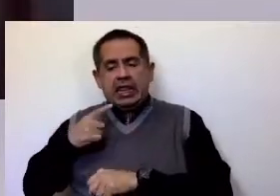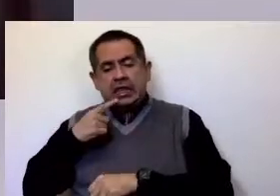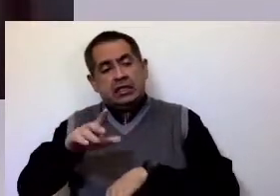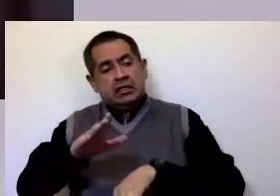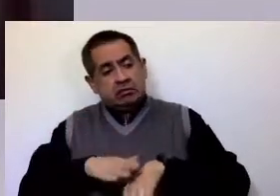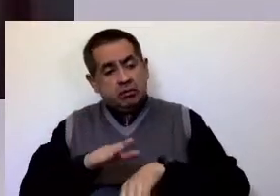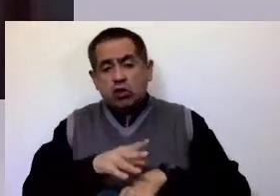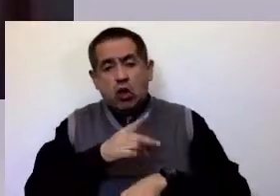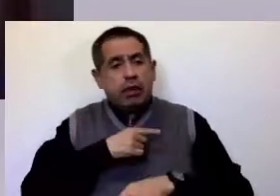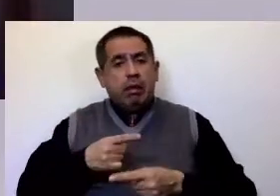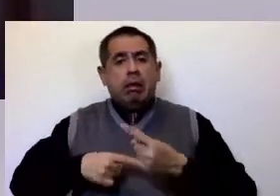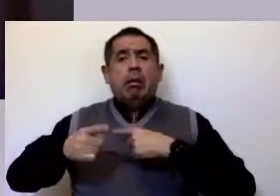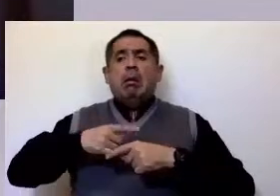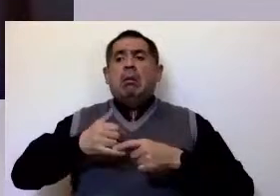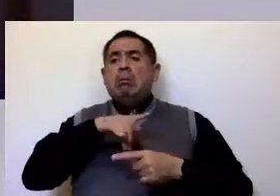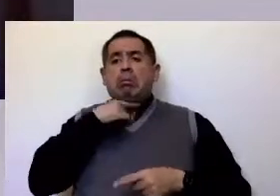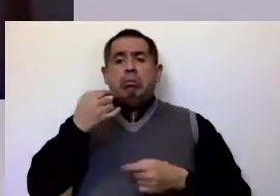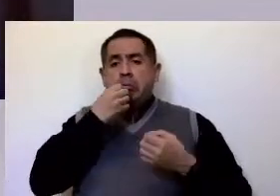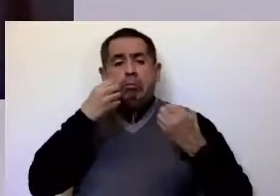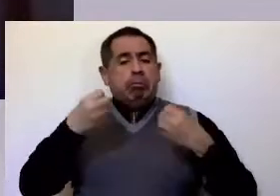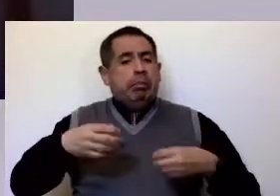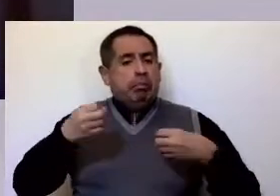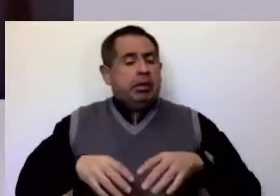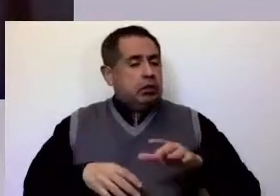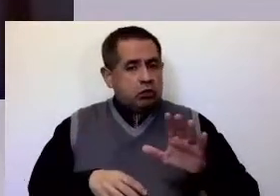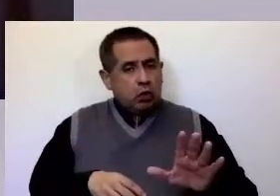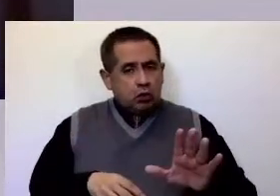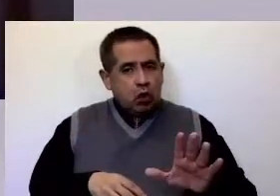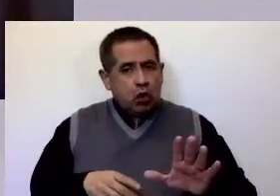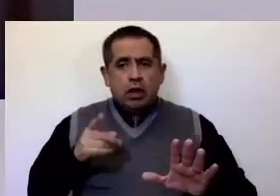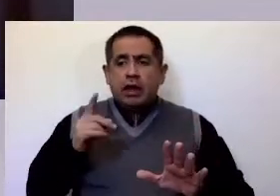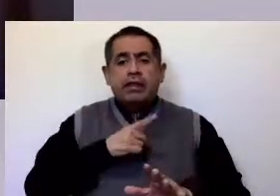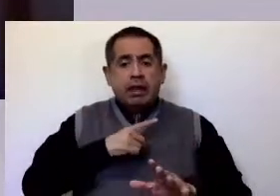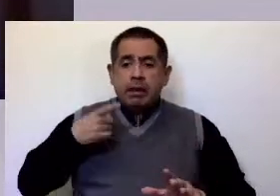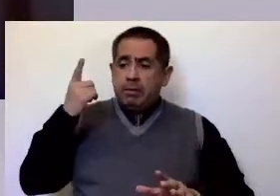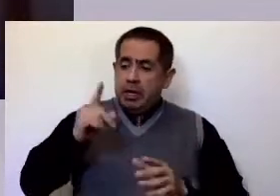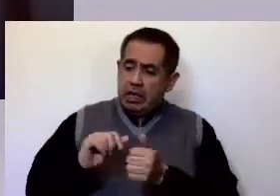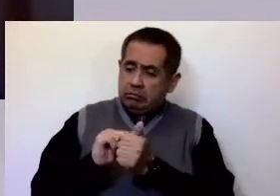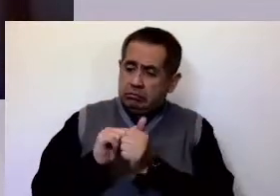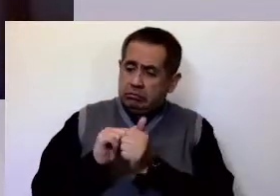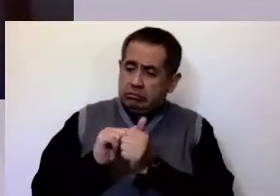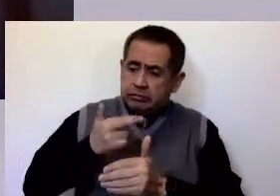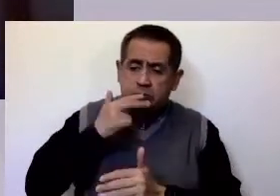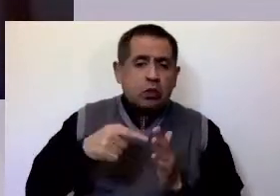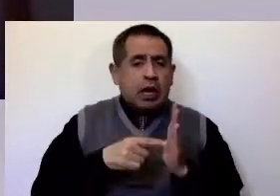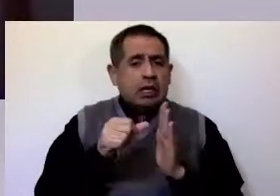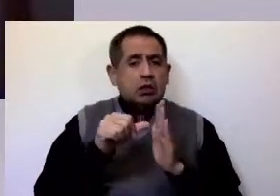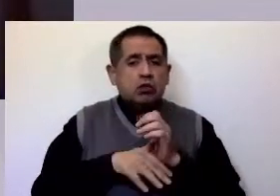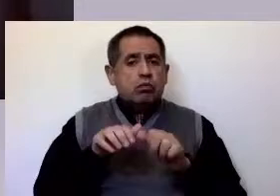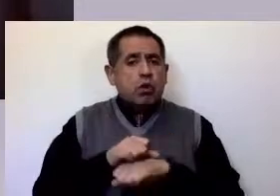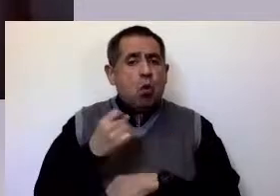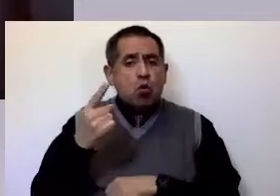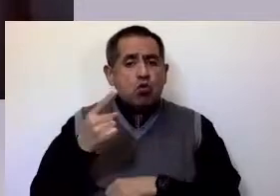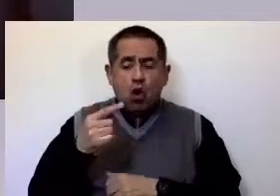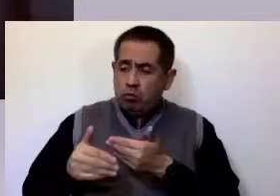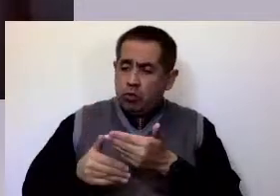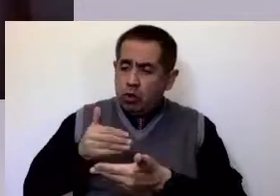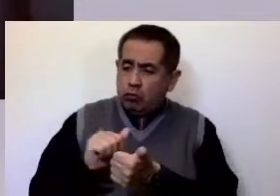regresividad que se puede desprender del mandato de progresividad protegido en el artículo 1º constitucional